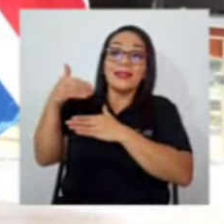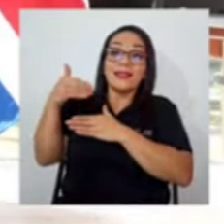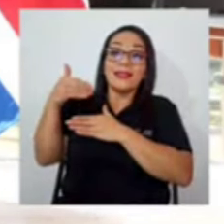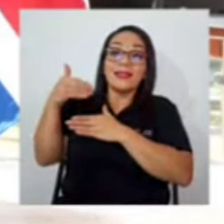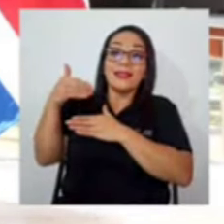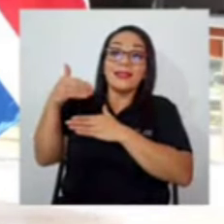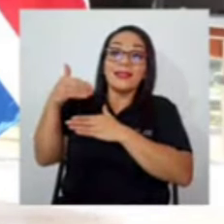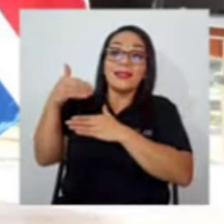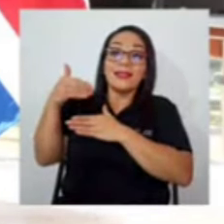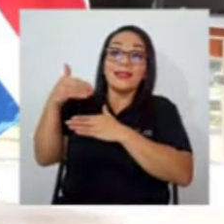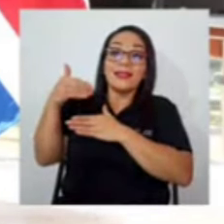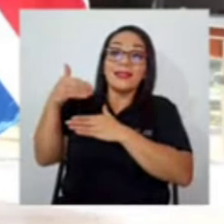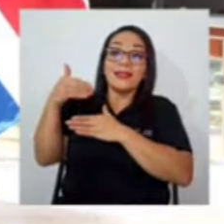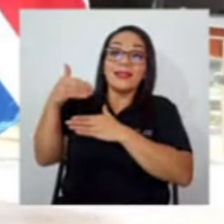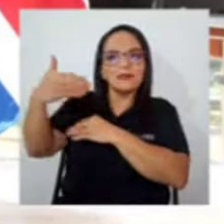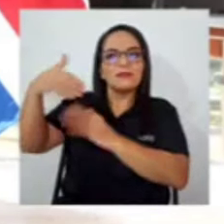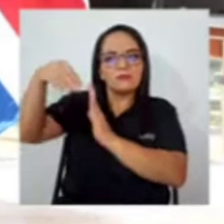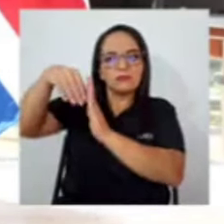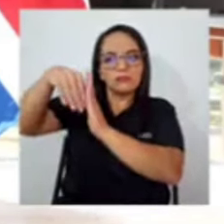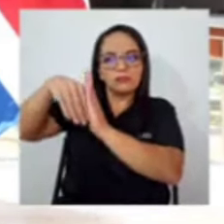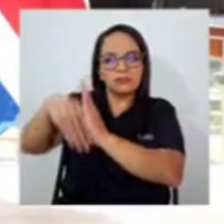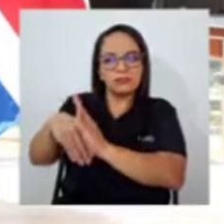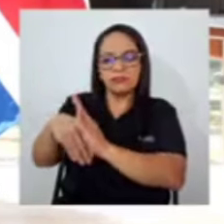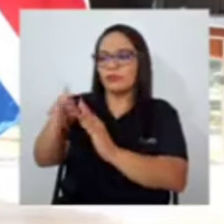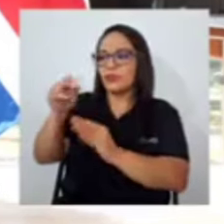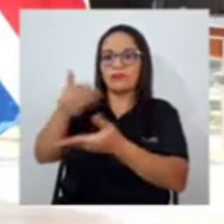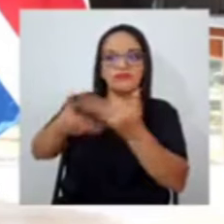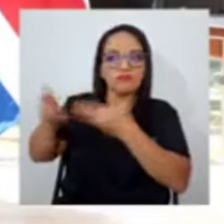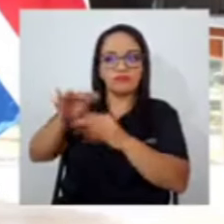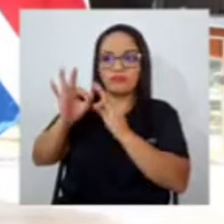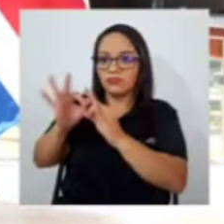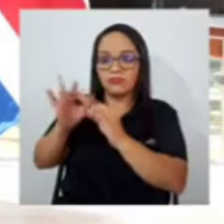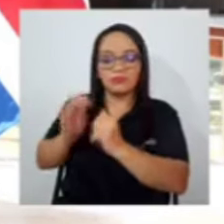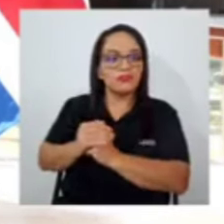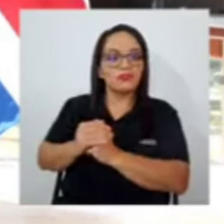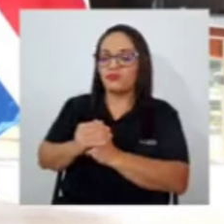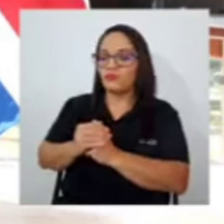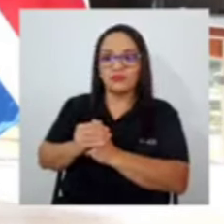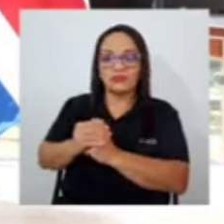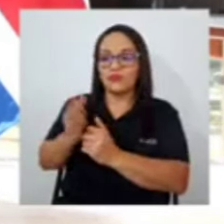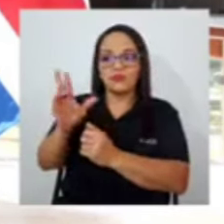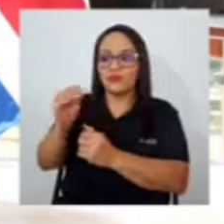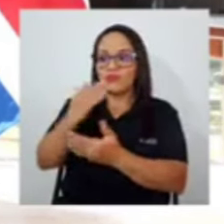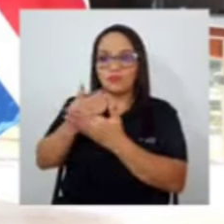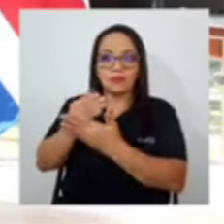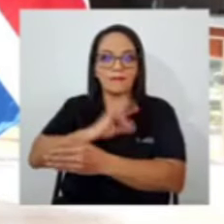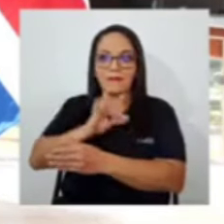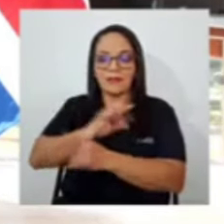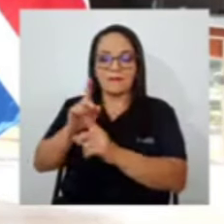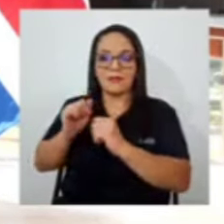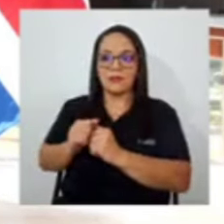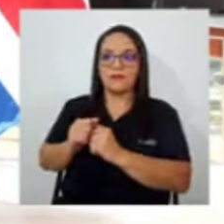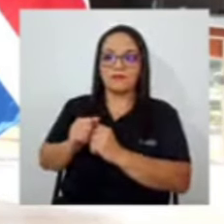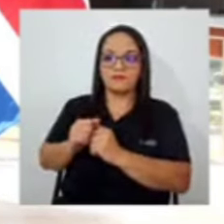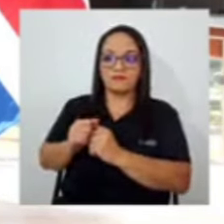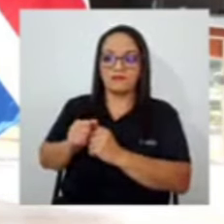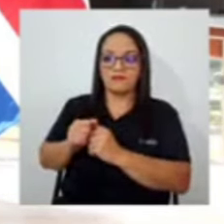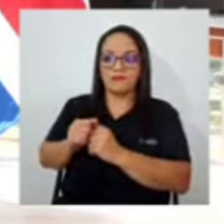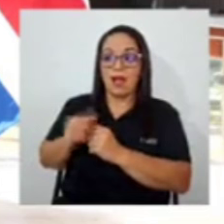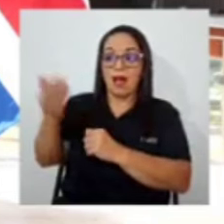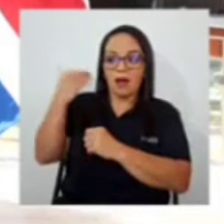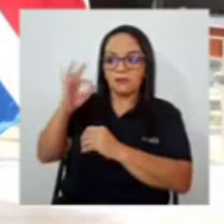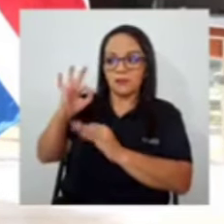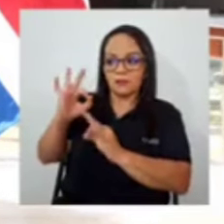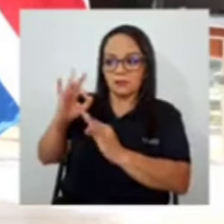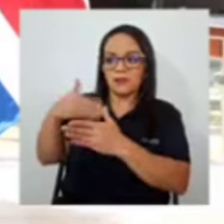de hacer esas cosas, el servicio a la sociedad, se convirtió en una institución para beneficio